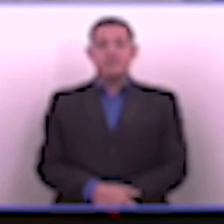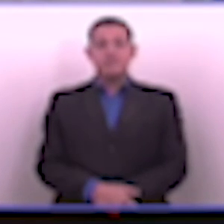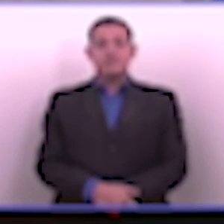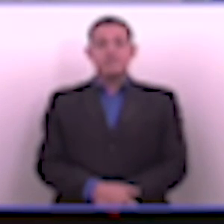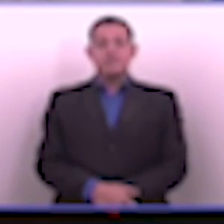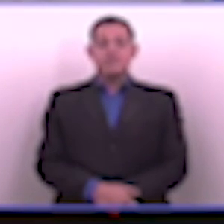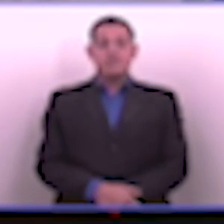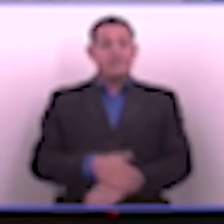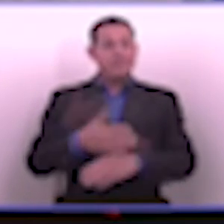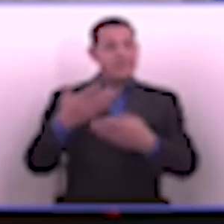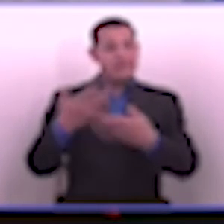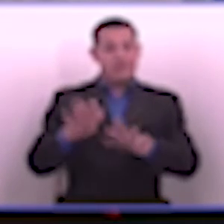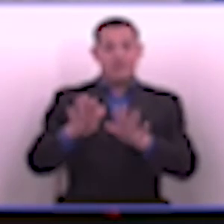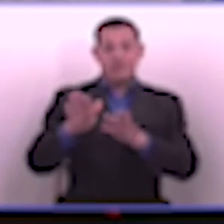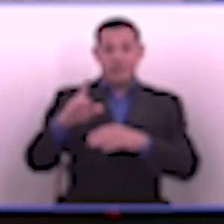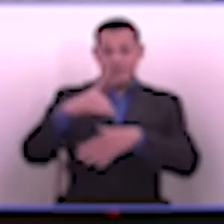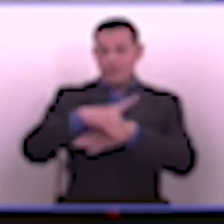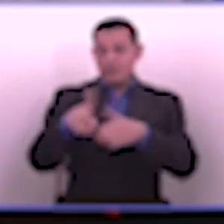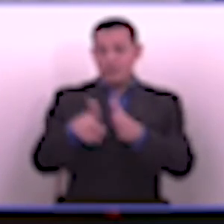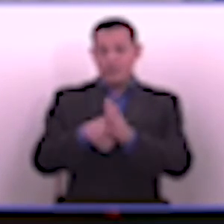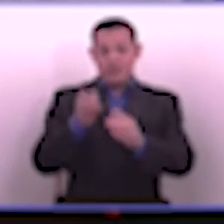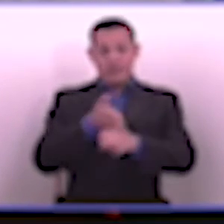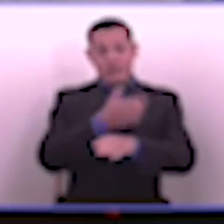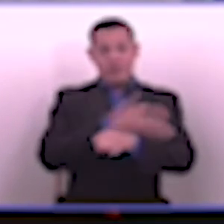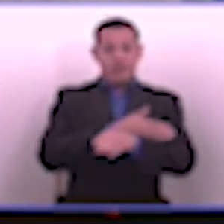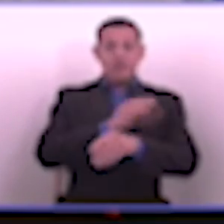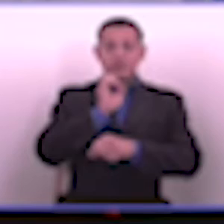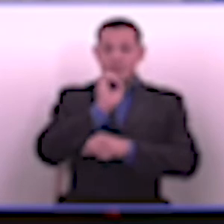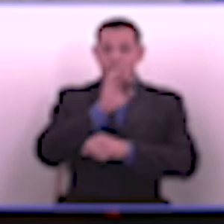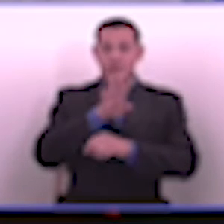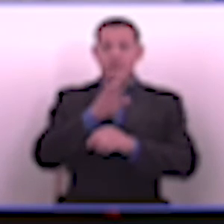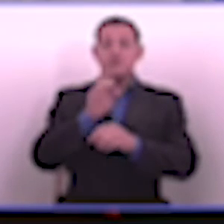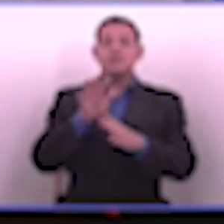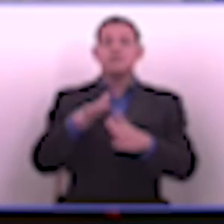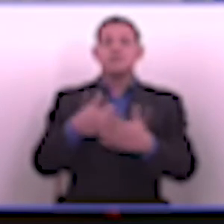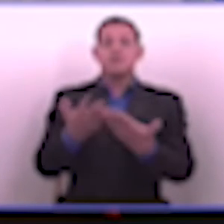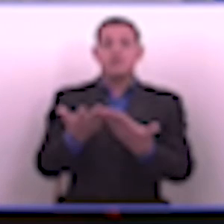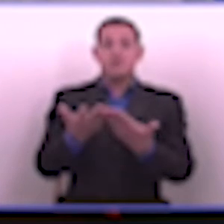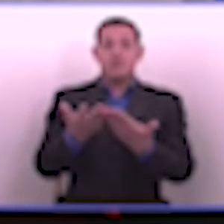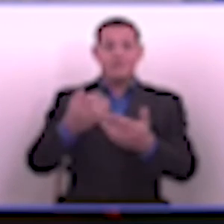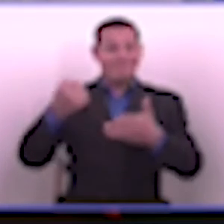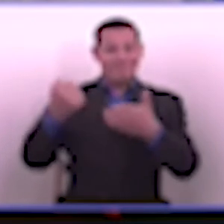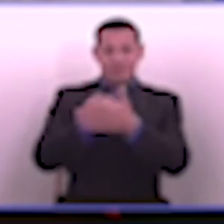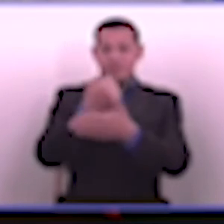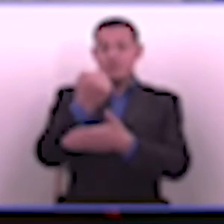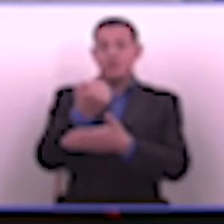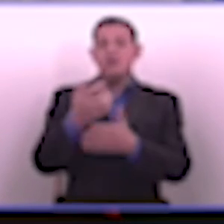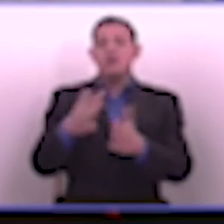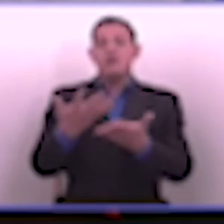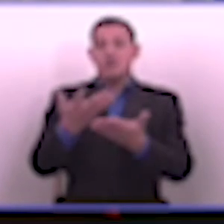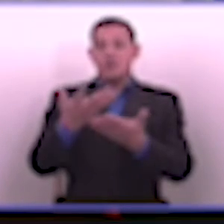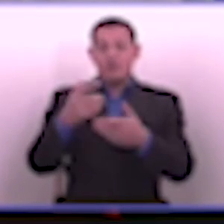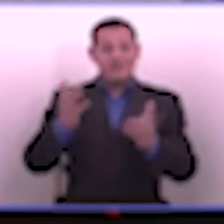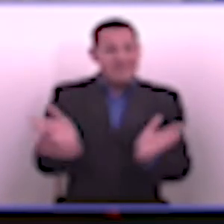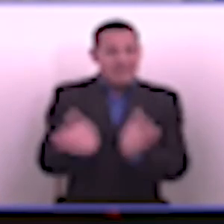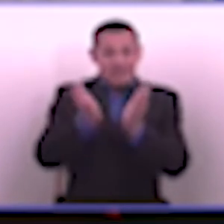ya el colega diputado que me antecedió mencionó que es lamentable que cuando